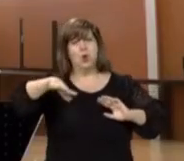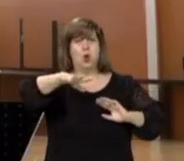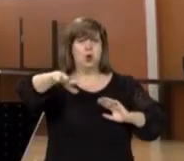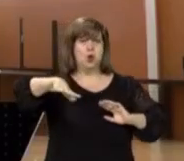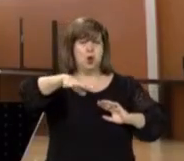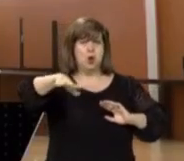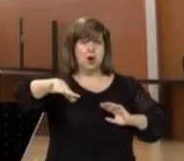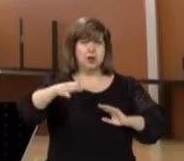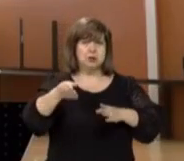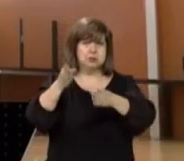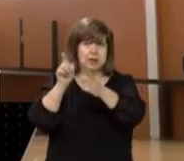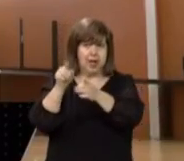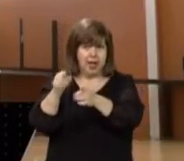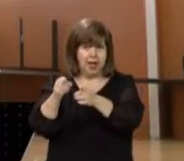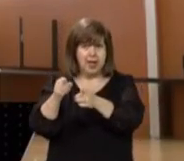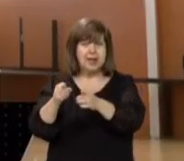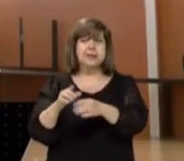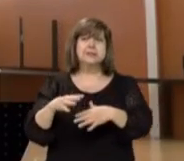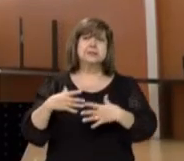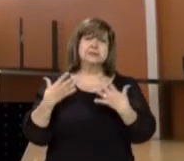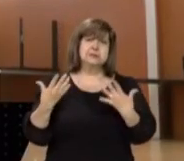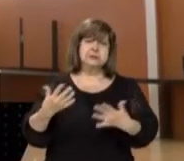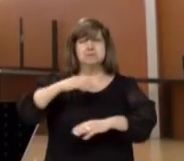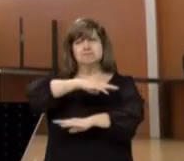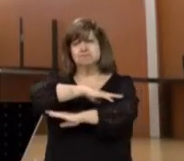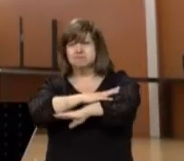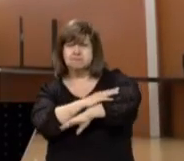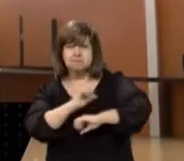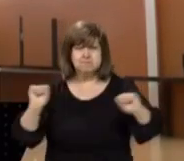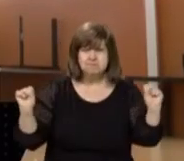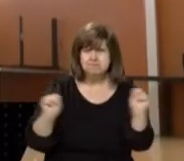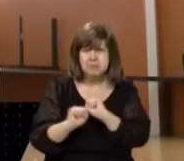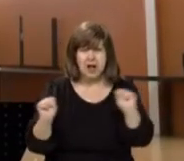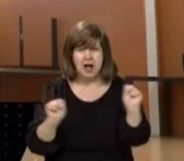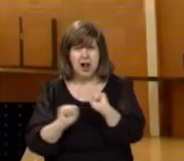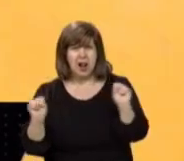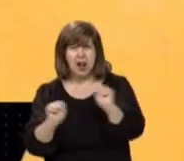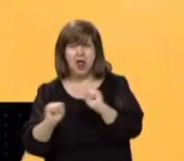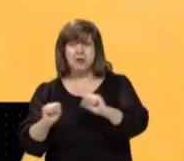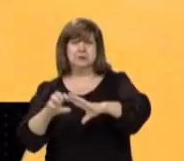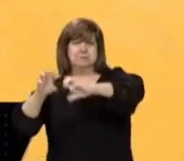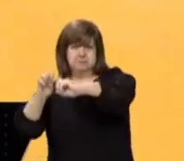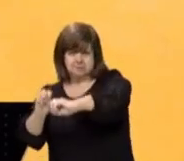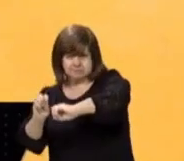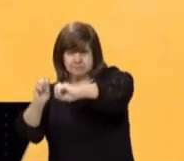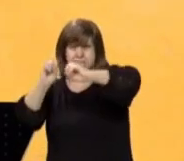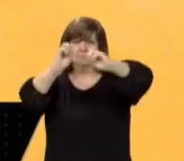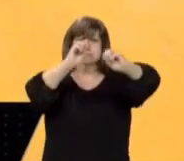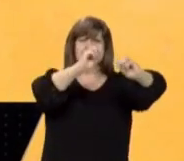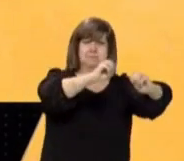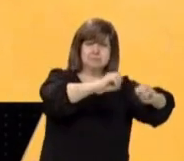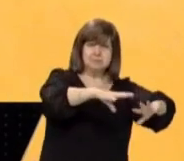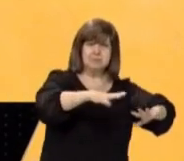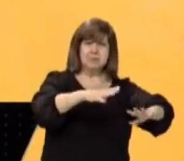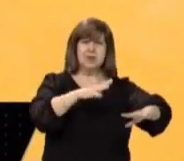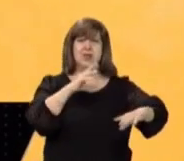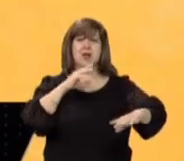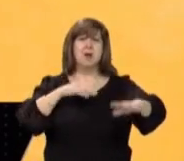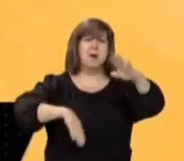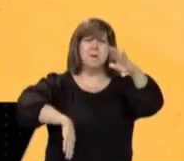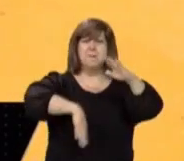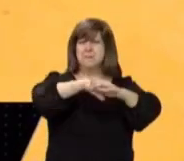ahí seguí así en los mismos pasos con mala conducta y me llevaron a un sector de máxima